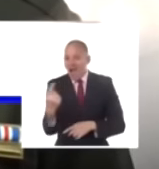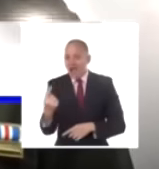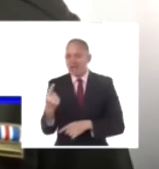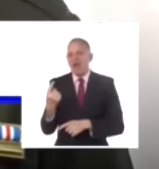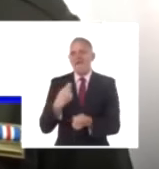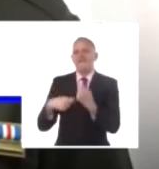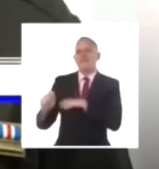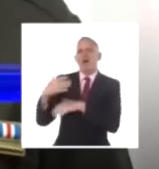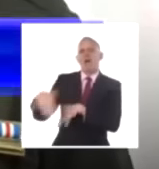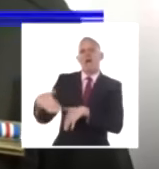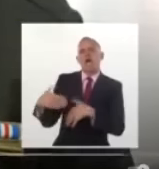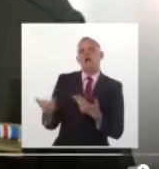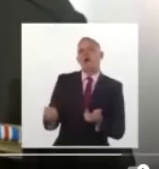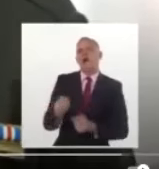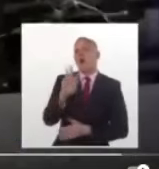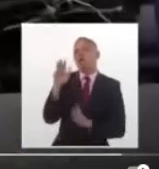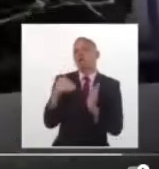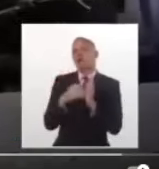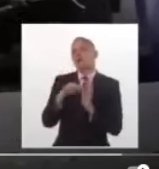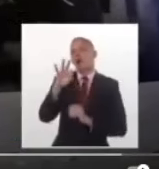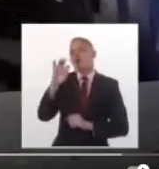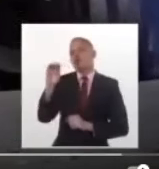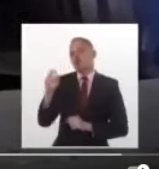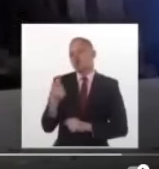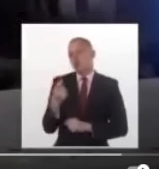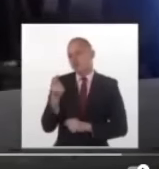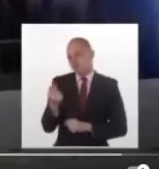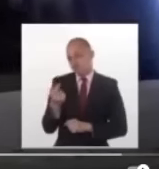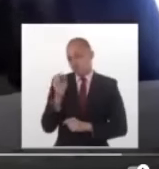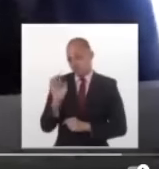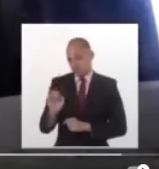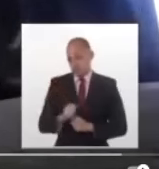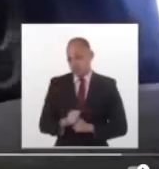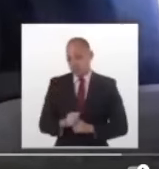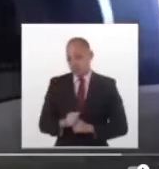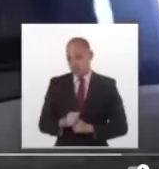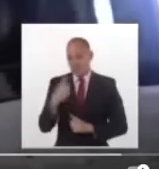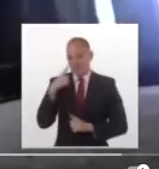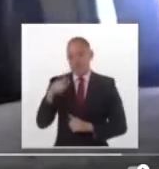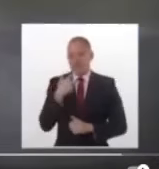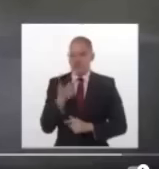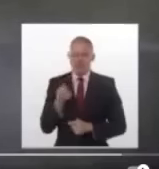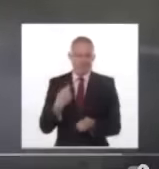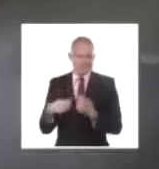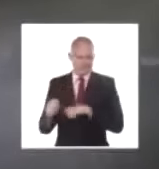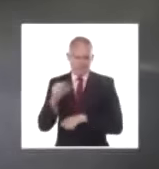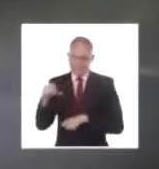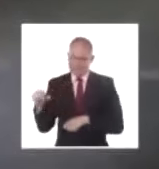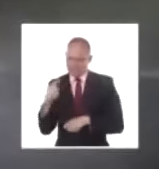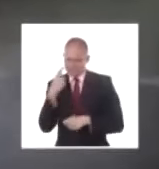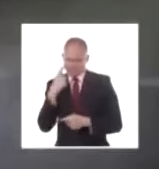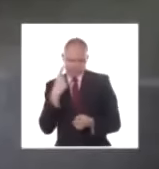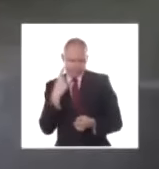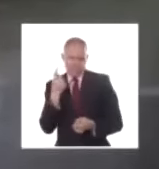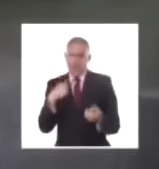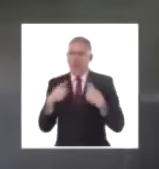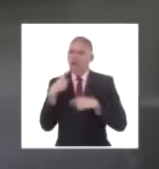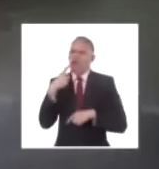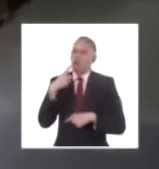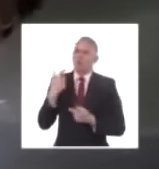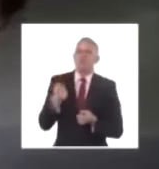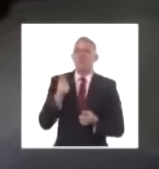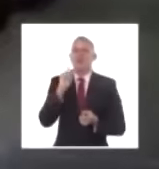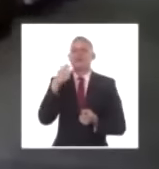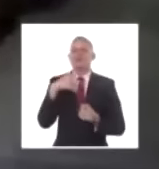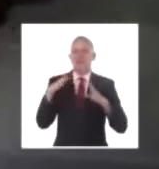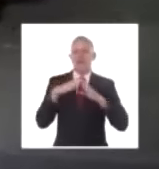mercado informal a un precio de 3.800 pesos. Era vendido ilícitamente en casa de personas que se hacían pasar por TCP o